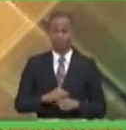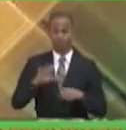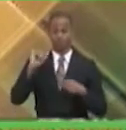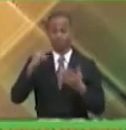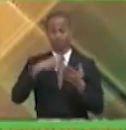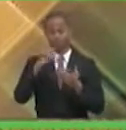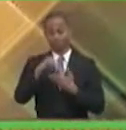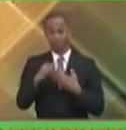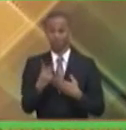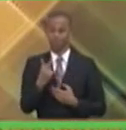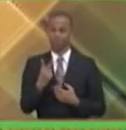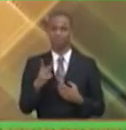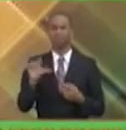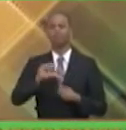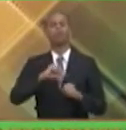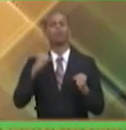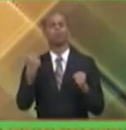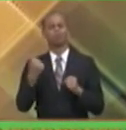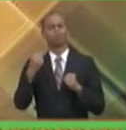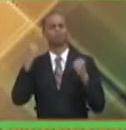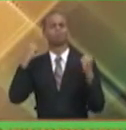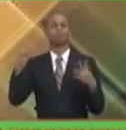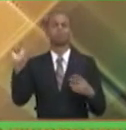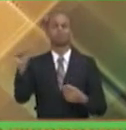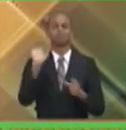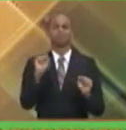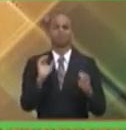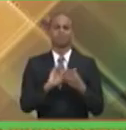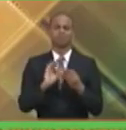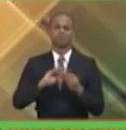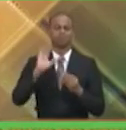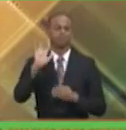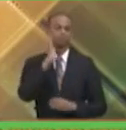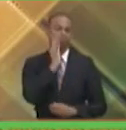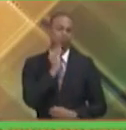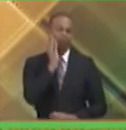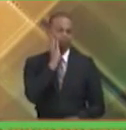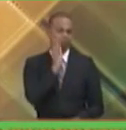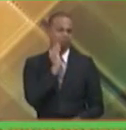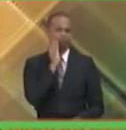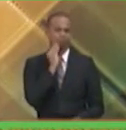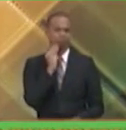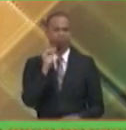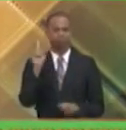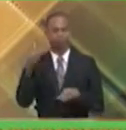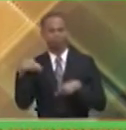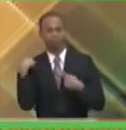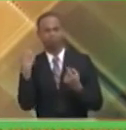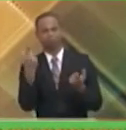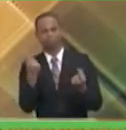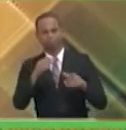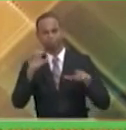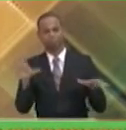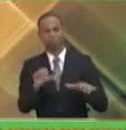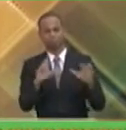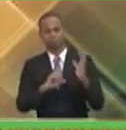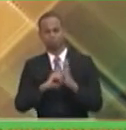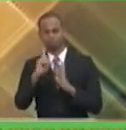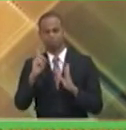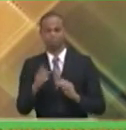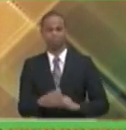tantos otros que también existen, que le pueden hablar un poquito de su experiencia y de lo que han venido